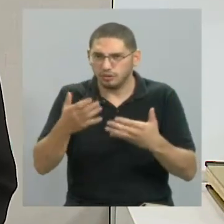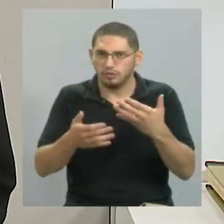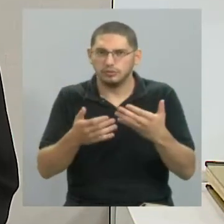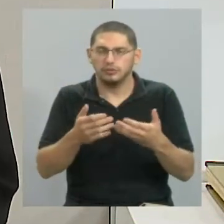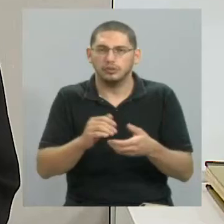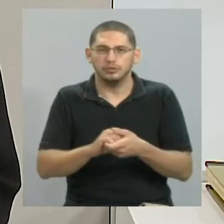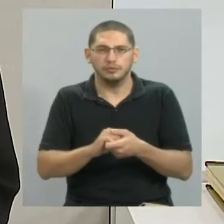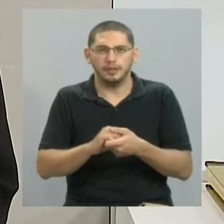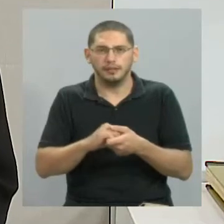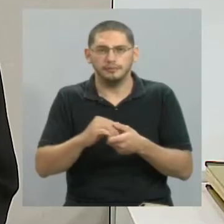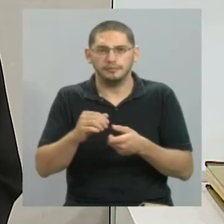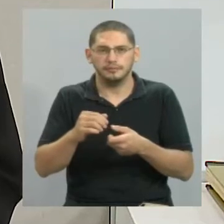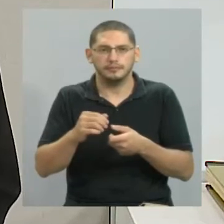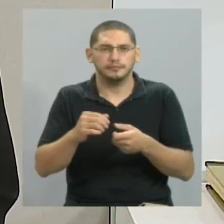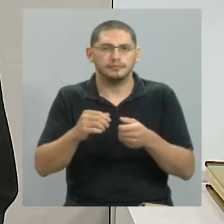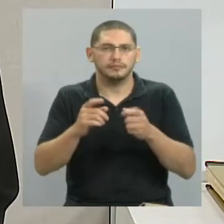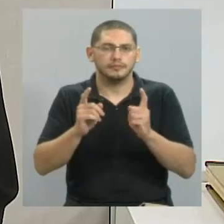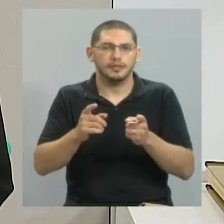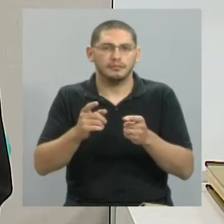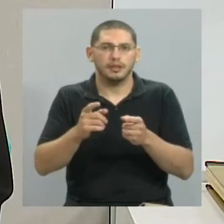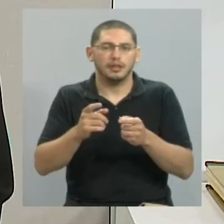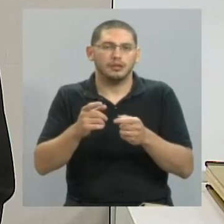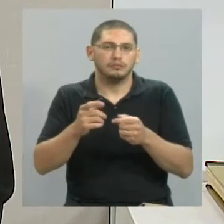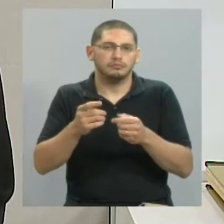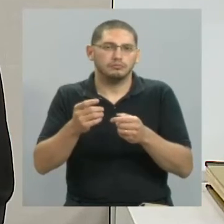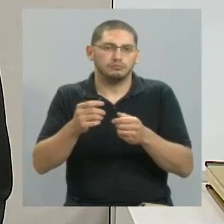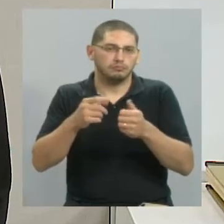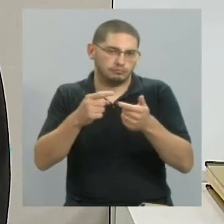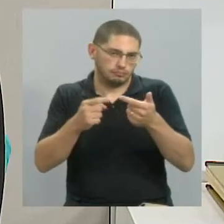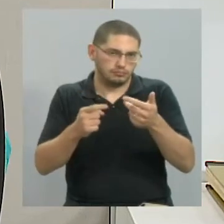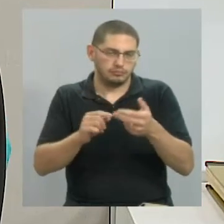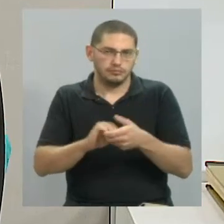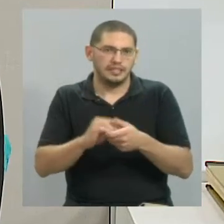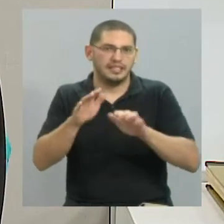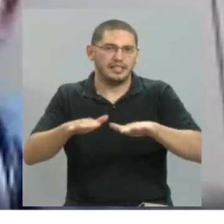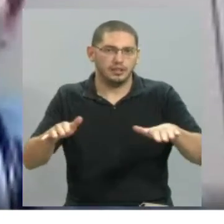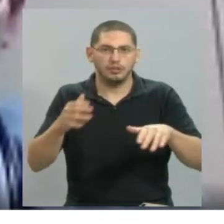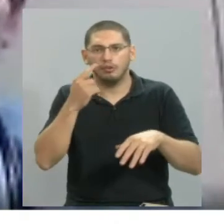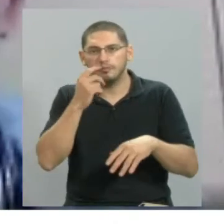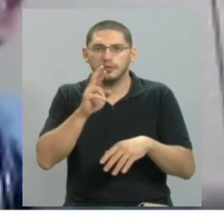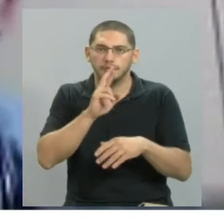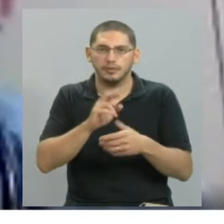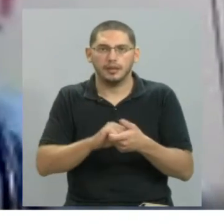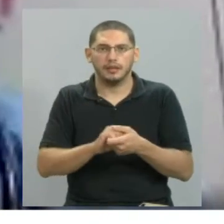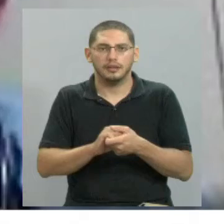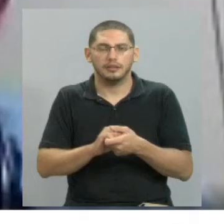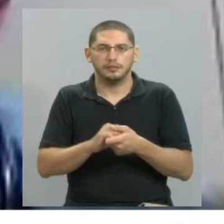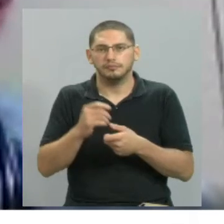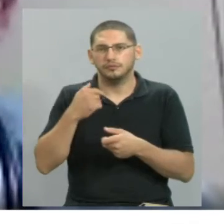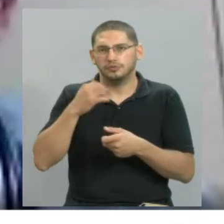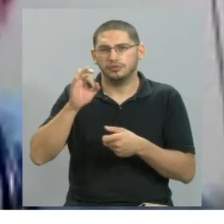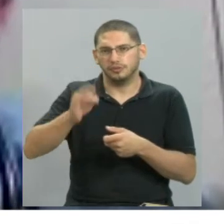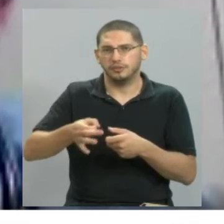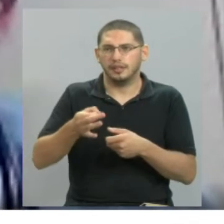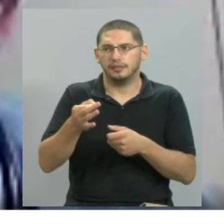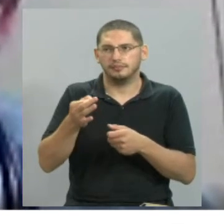que incluso se den más casos de violencia para con los chicos y las chicas? Ninguna duda de que la